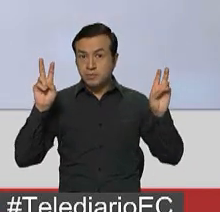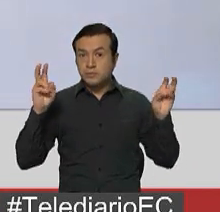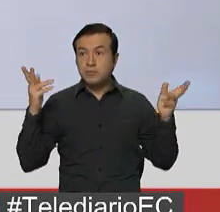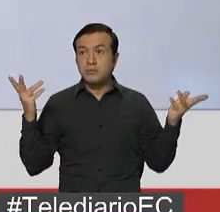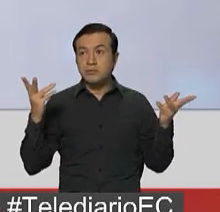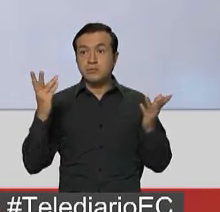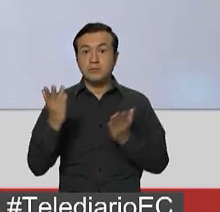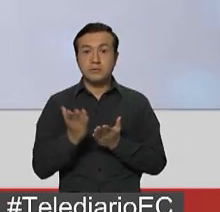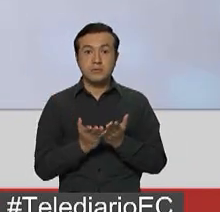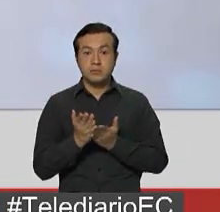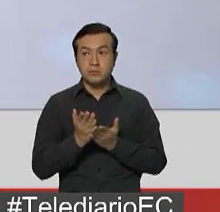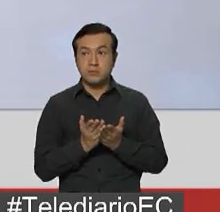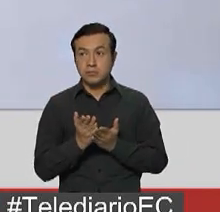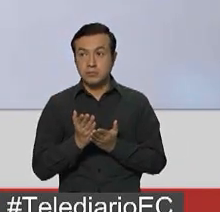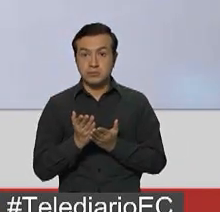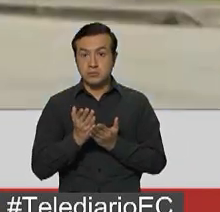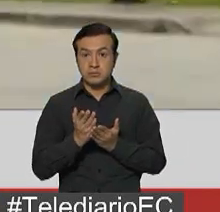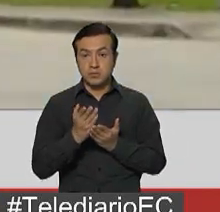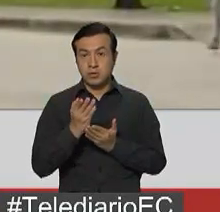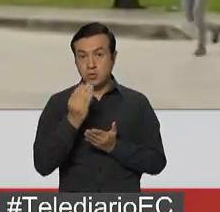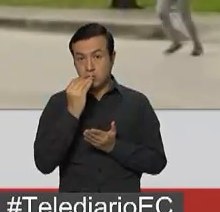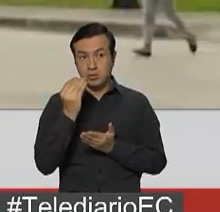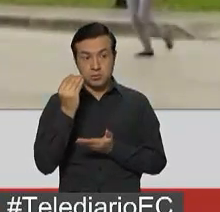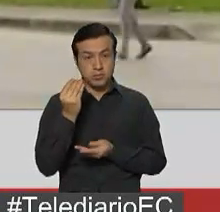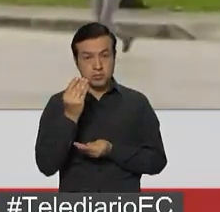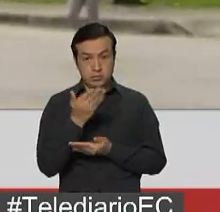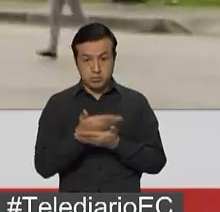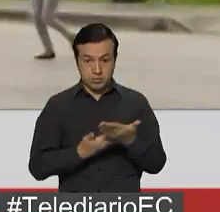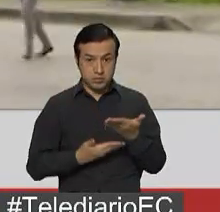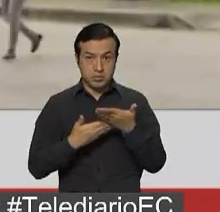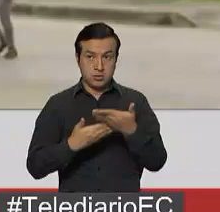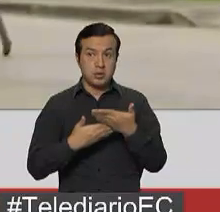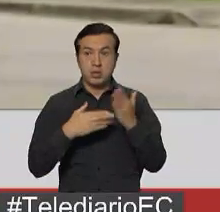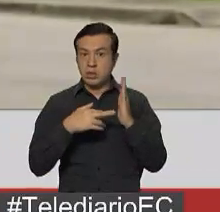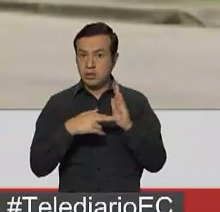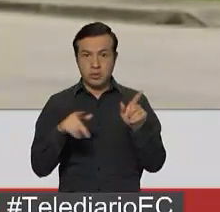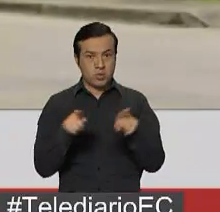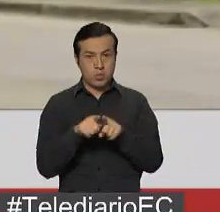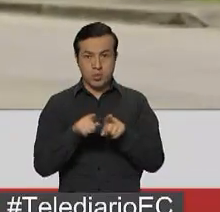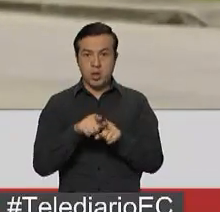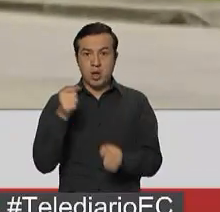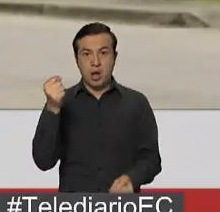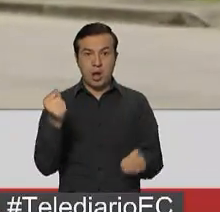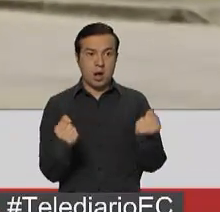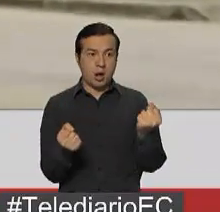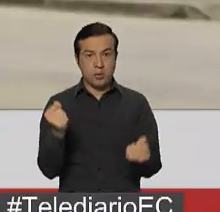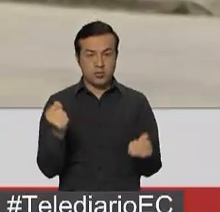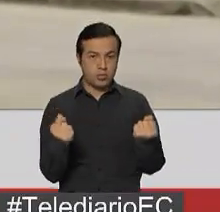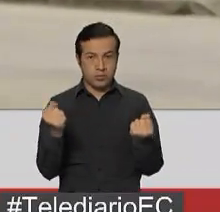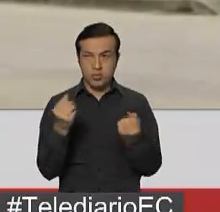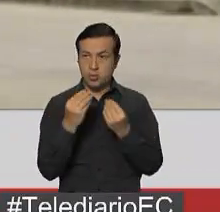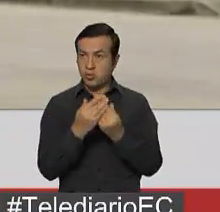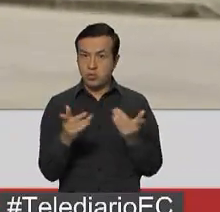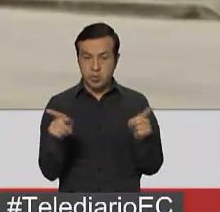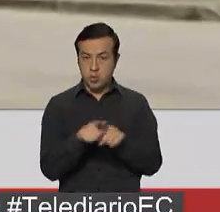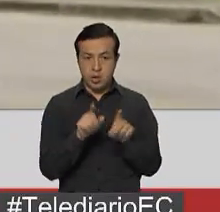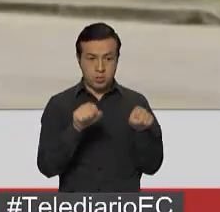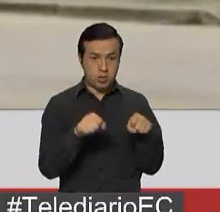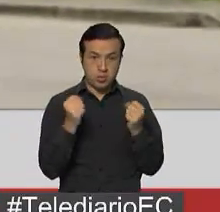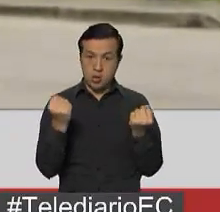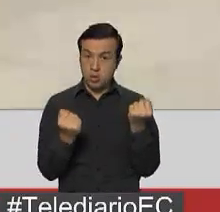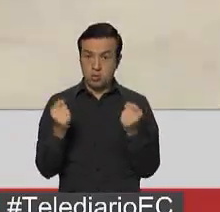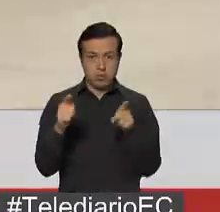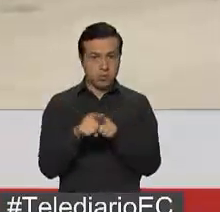servicio de comida que está prestando los requisitos son los mismos para los vehículos que brinden este servicio cifras preliminares